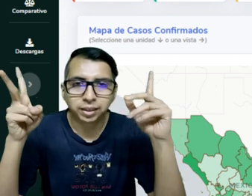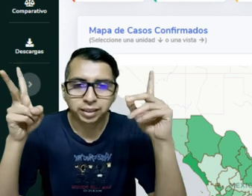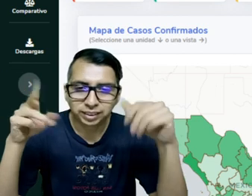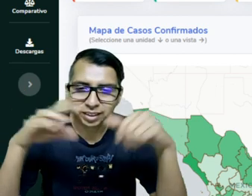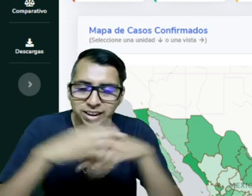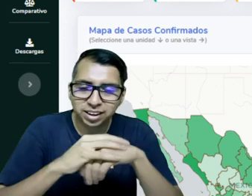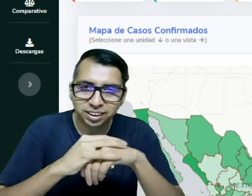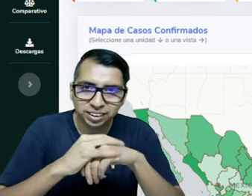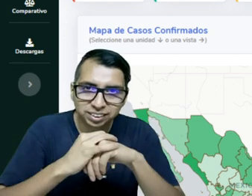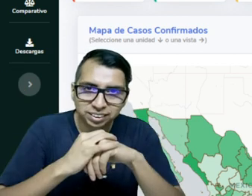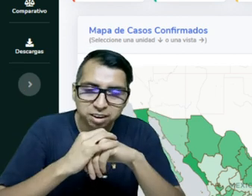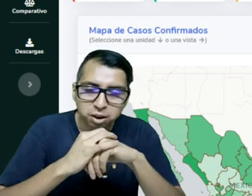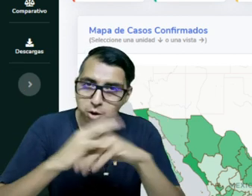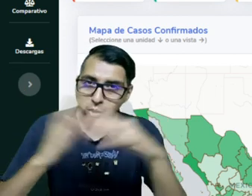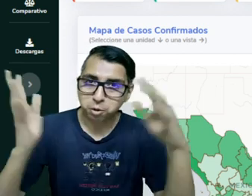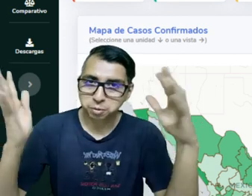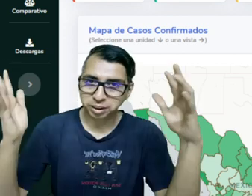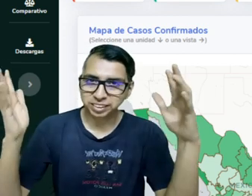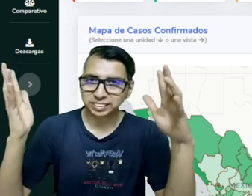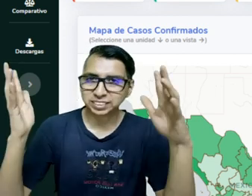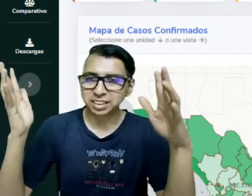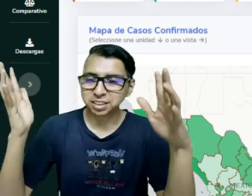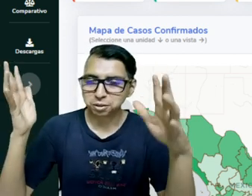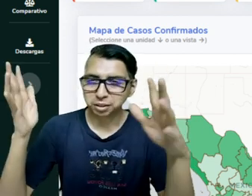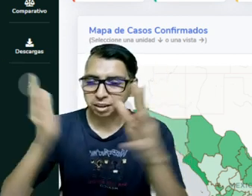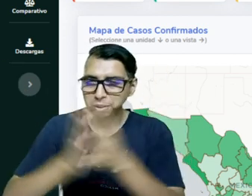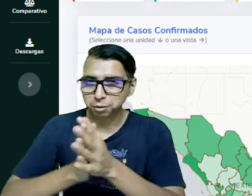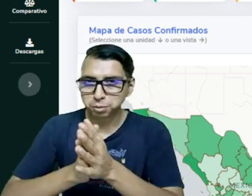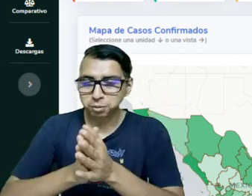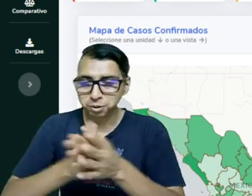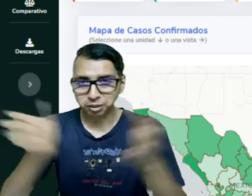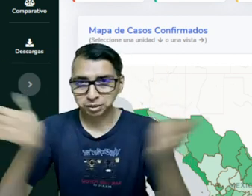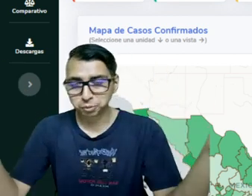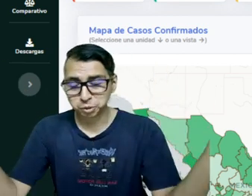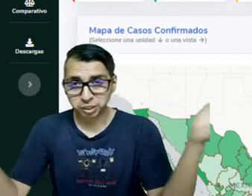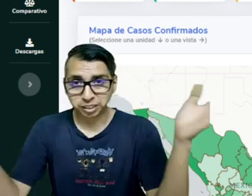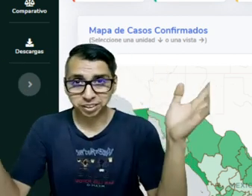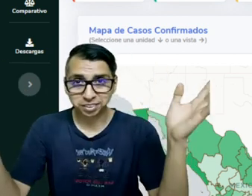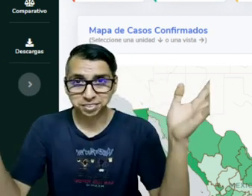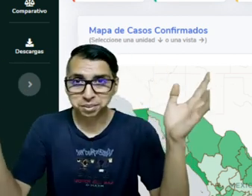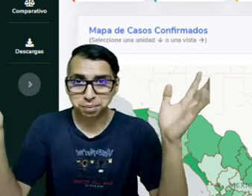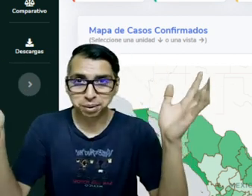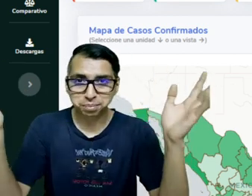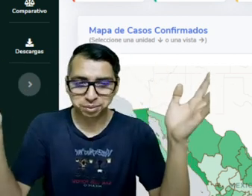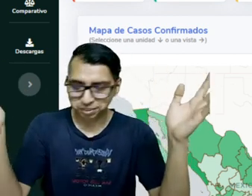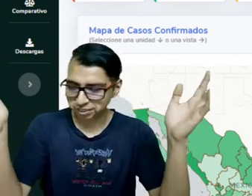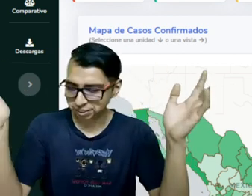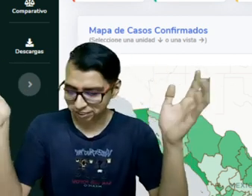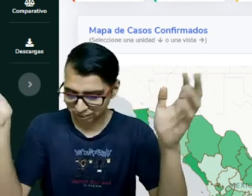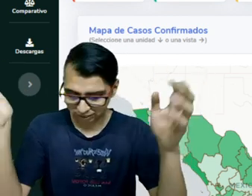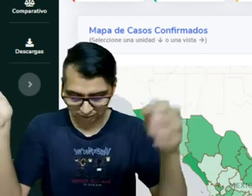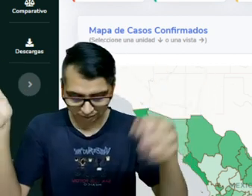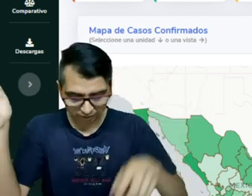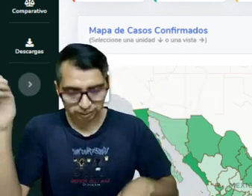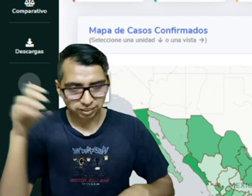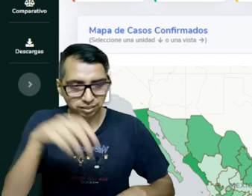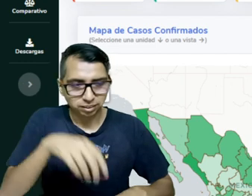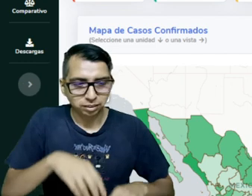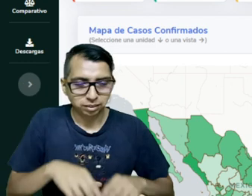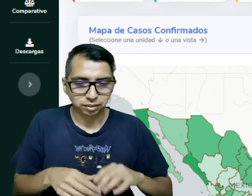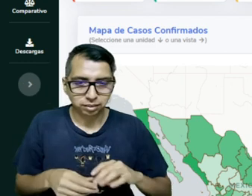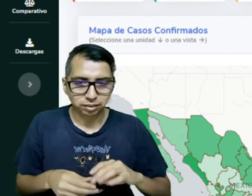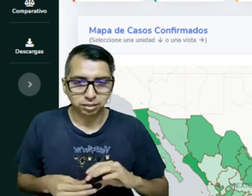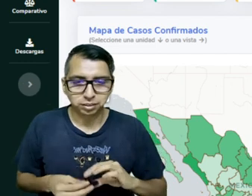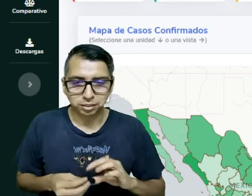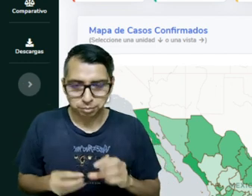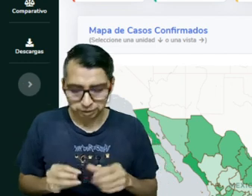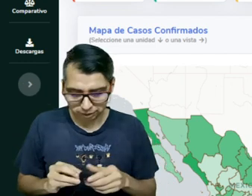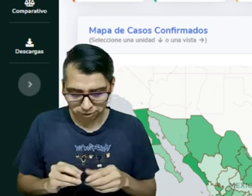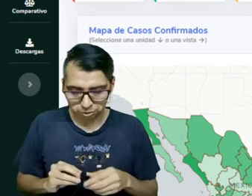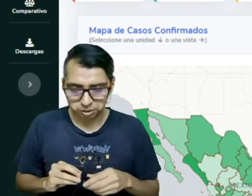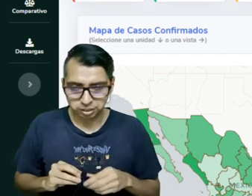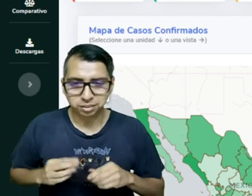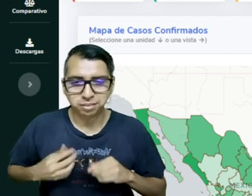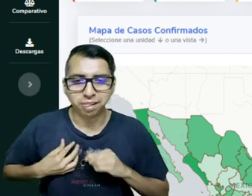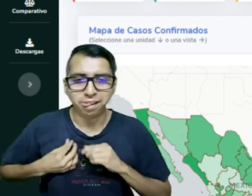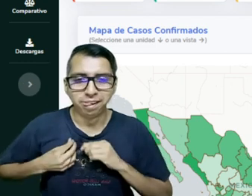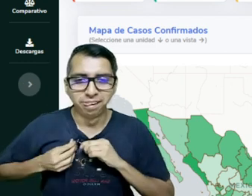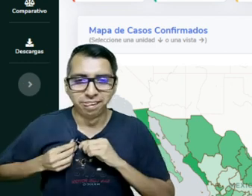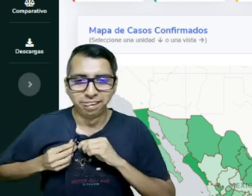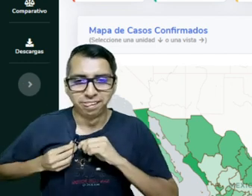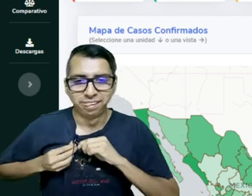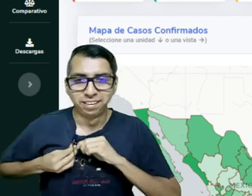hola que tal como han estado el querido público hace mucho que no nos vemos en